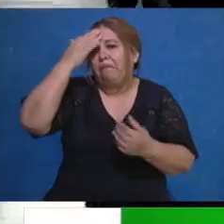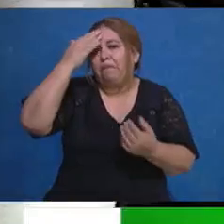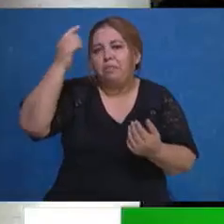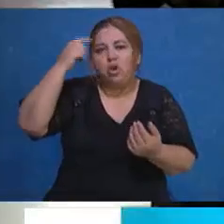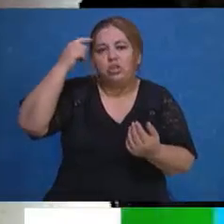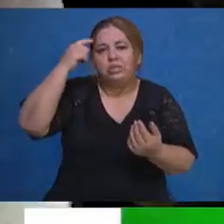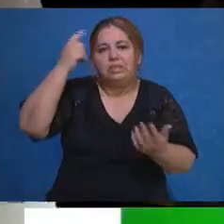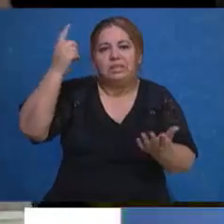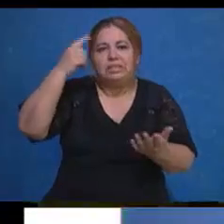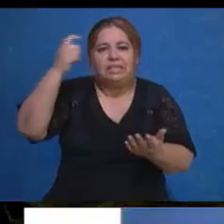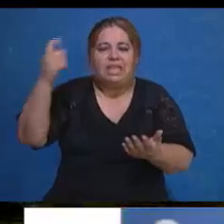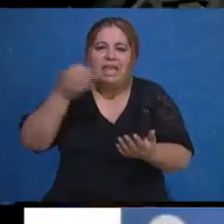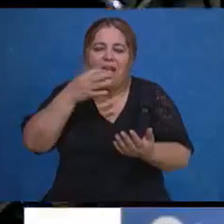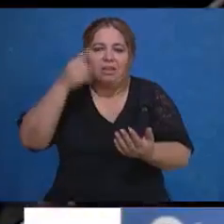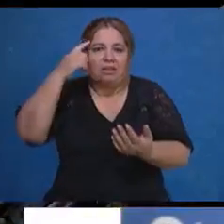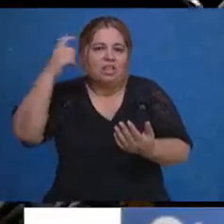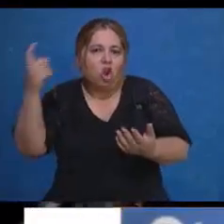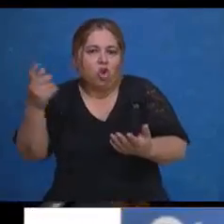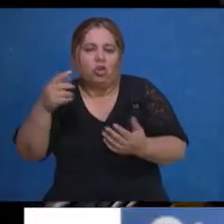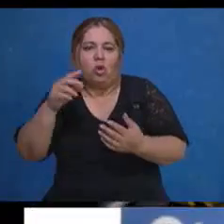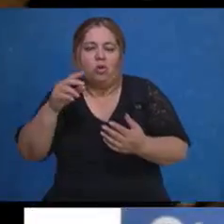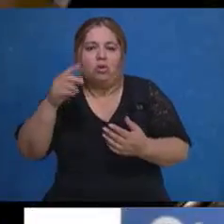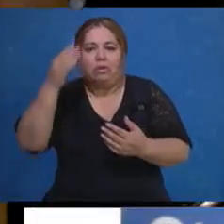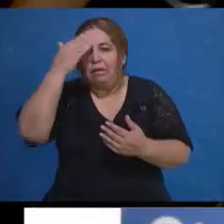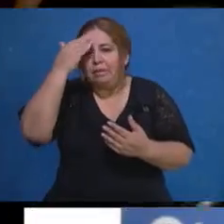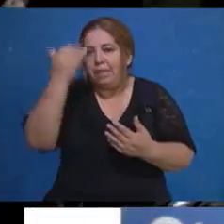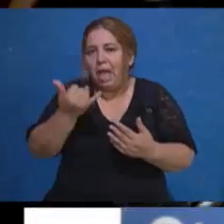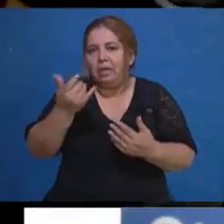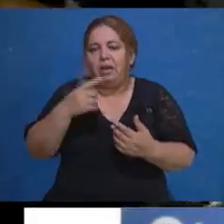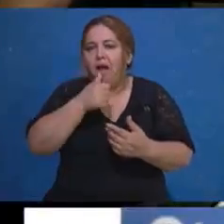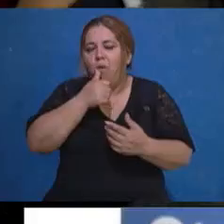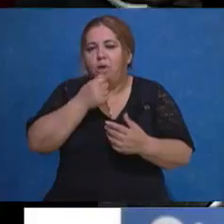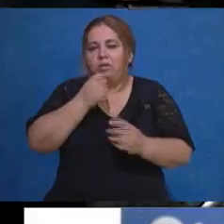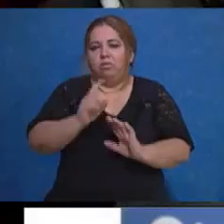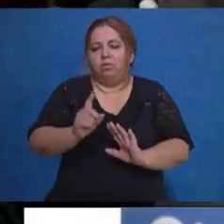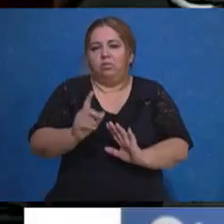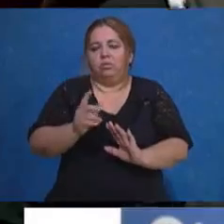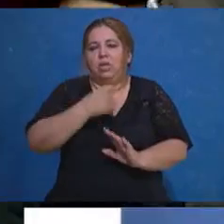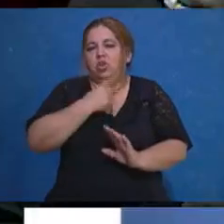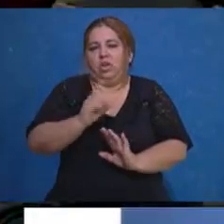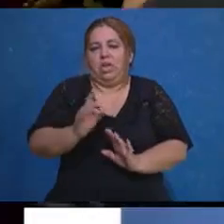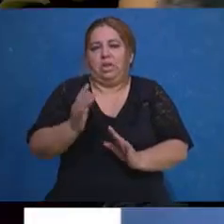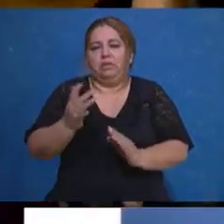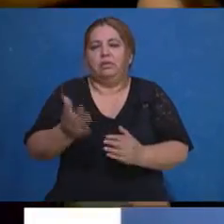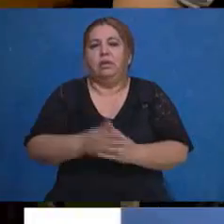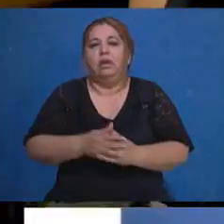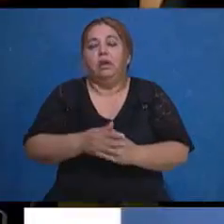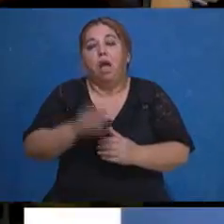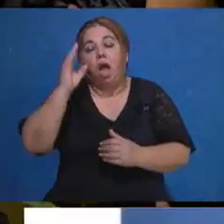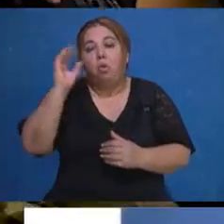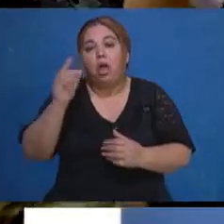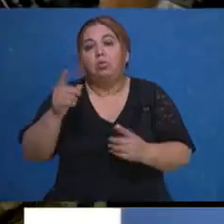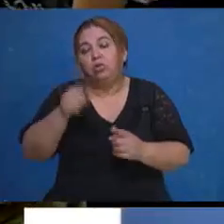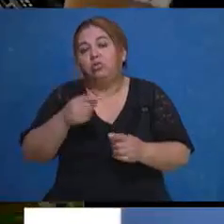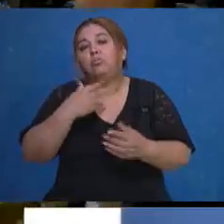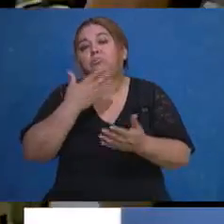su cuadro psiquiátrico, psicológico. Esto es suficiente para que ellos entiendan que se trata de una tortura. Y por eso es que